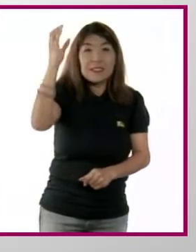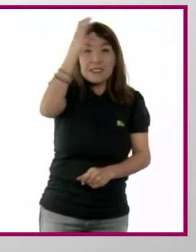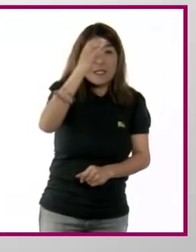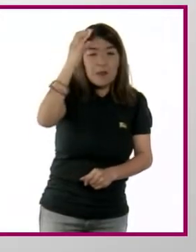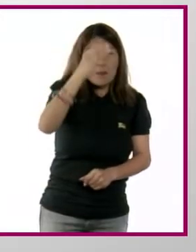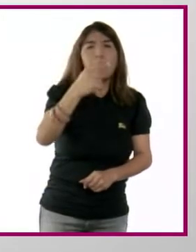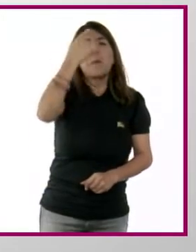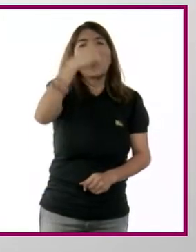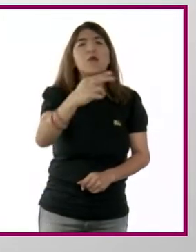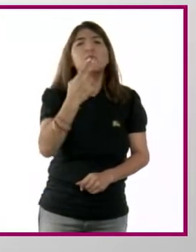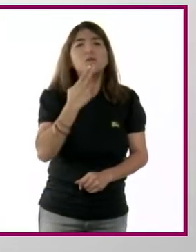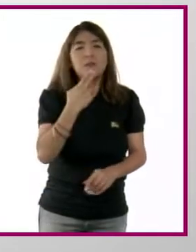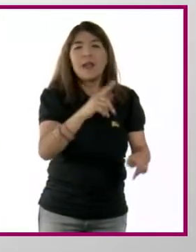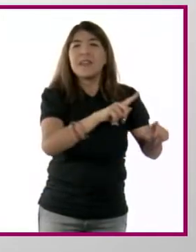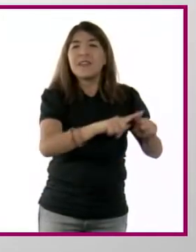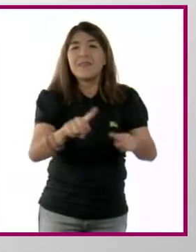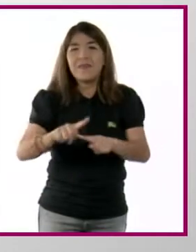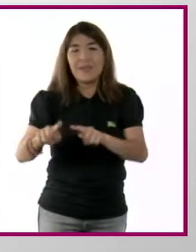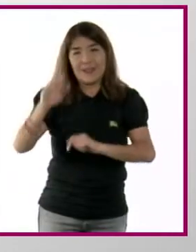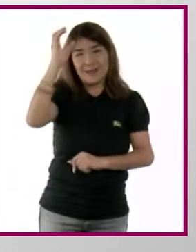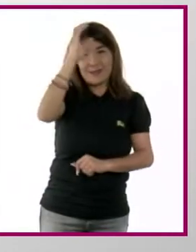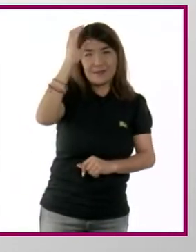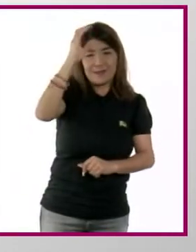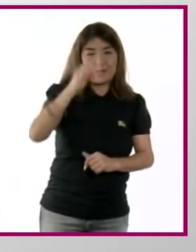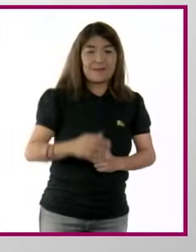con utilidad para las diversas ciencias.